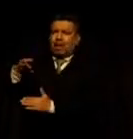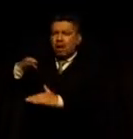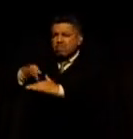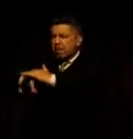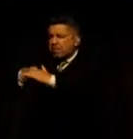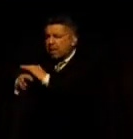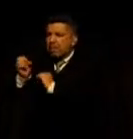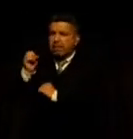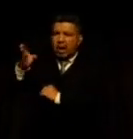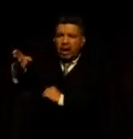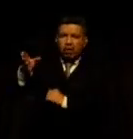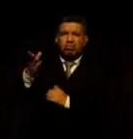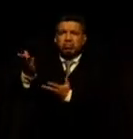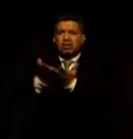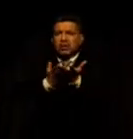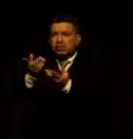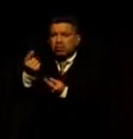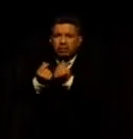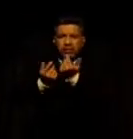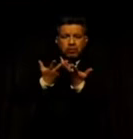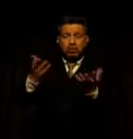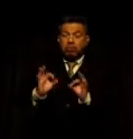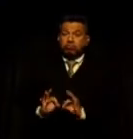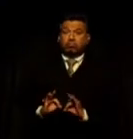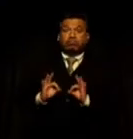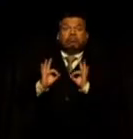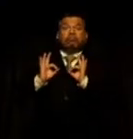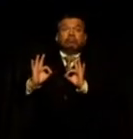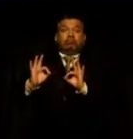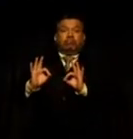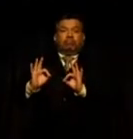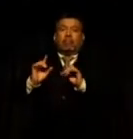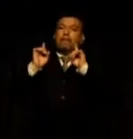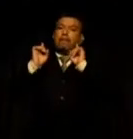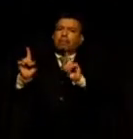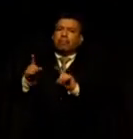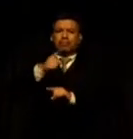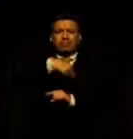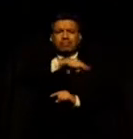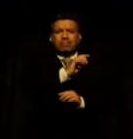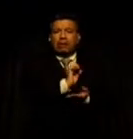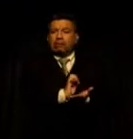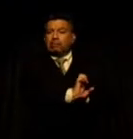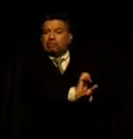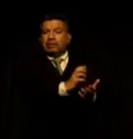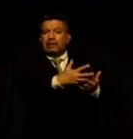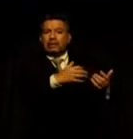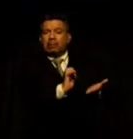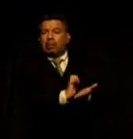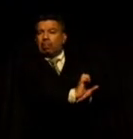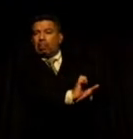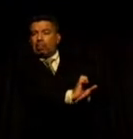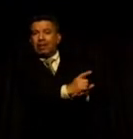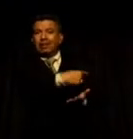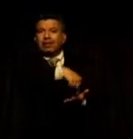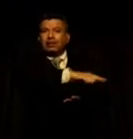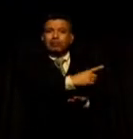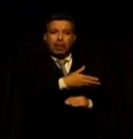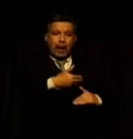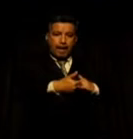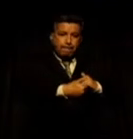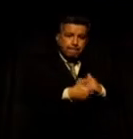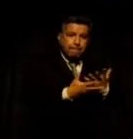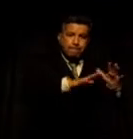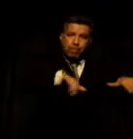esos bancos tienen acceso a servicios financieros muy buenos pero la gente que está excluida a ese sistema no tiene ese